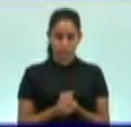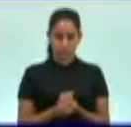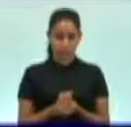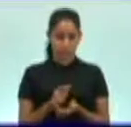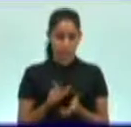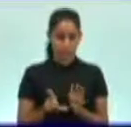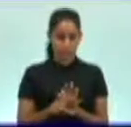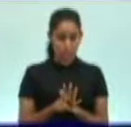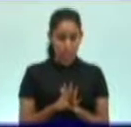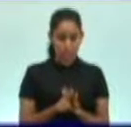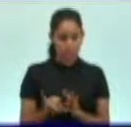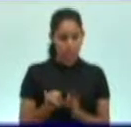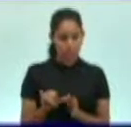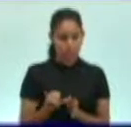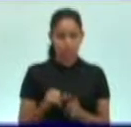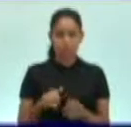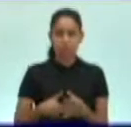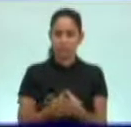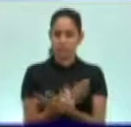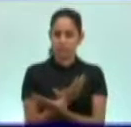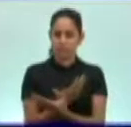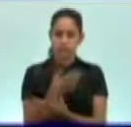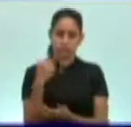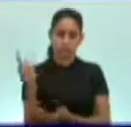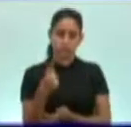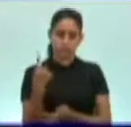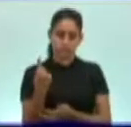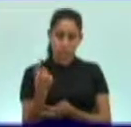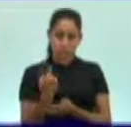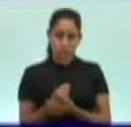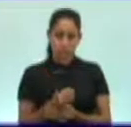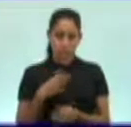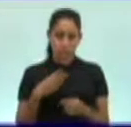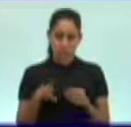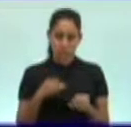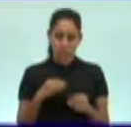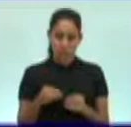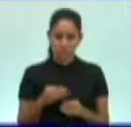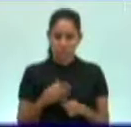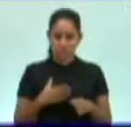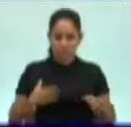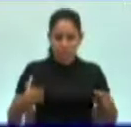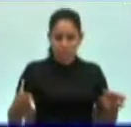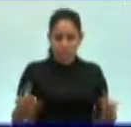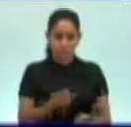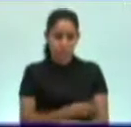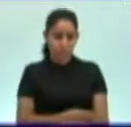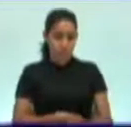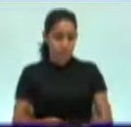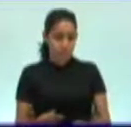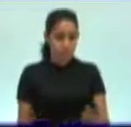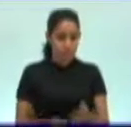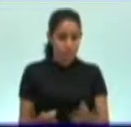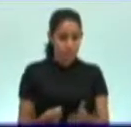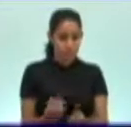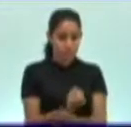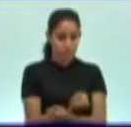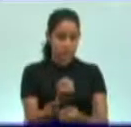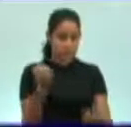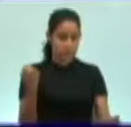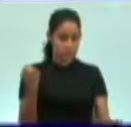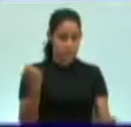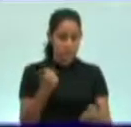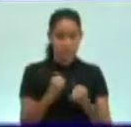los Símbolos Nacionales expresa nuestra larga historia de lucha por la libertad,